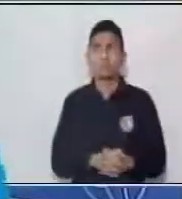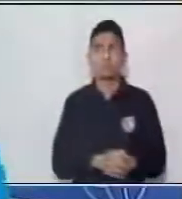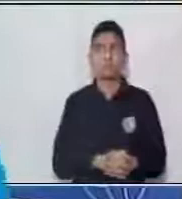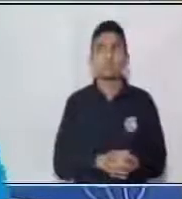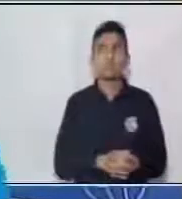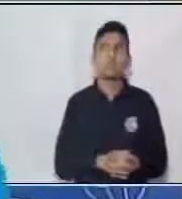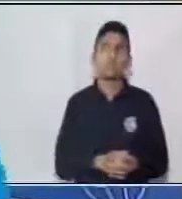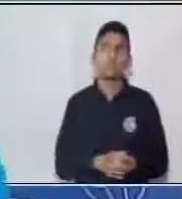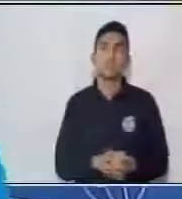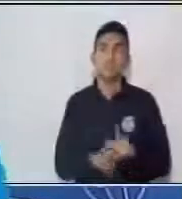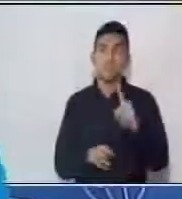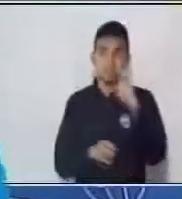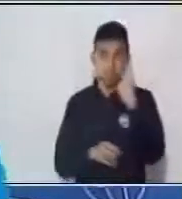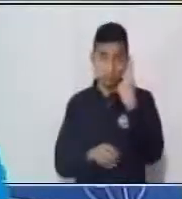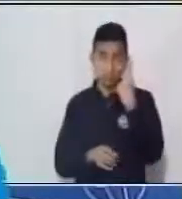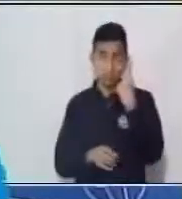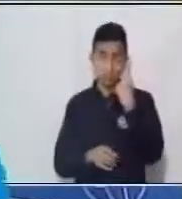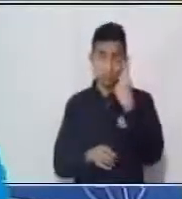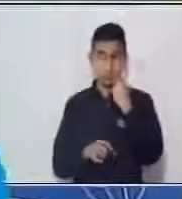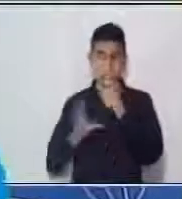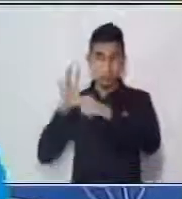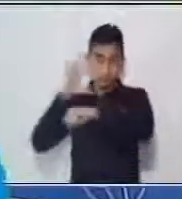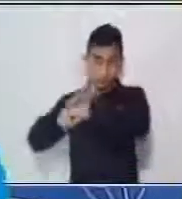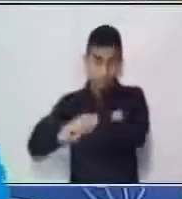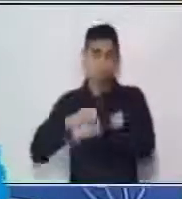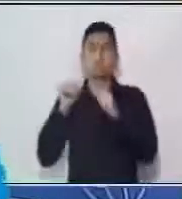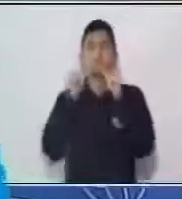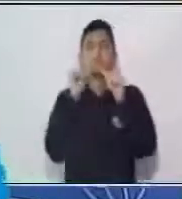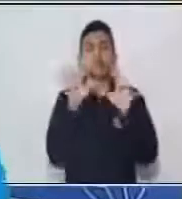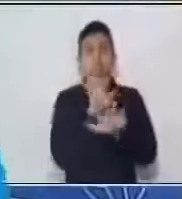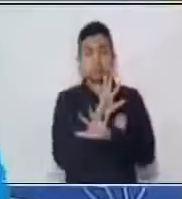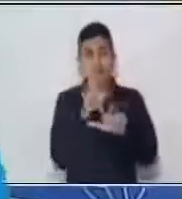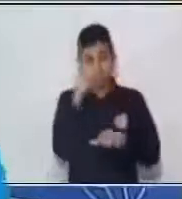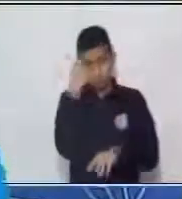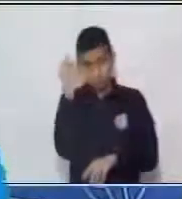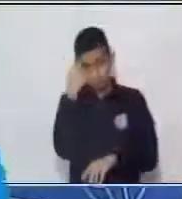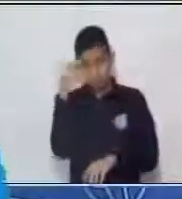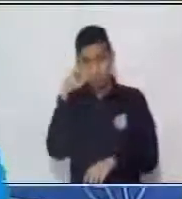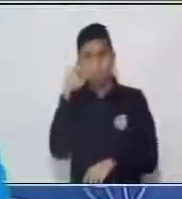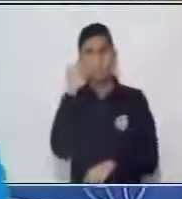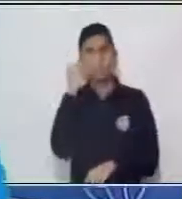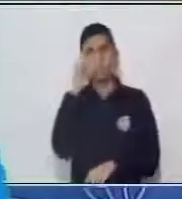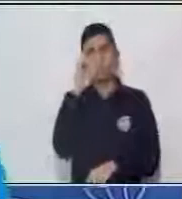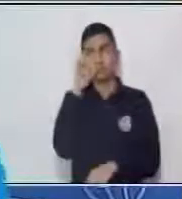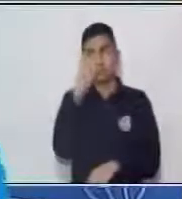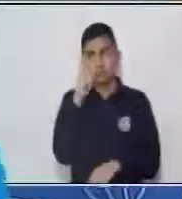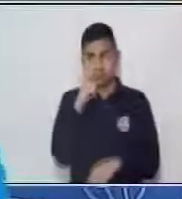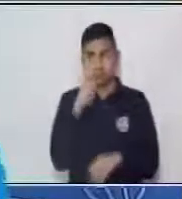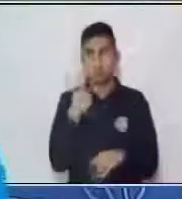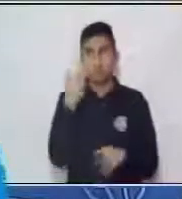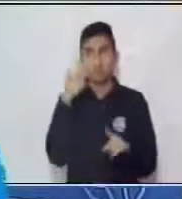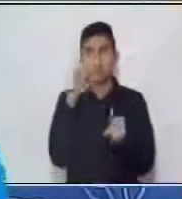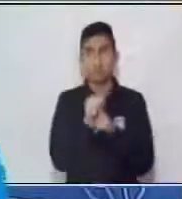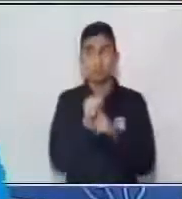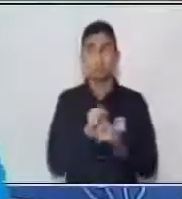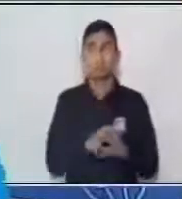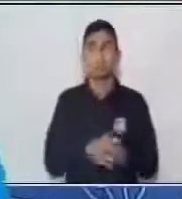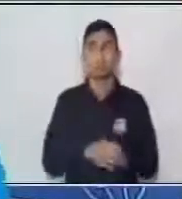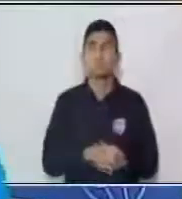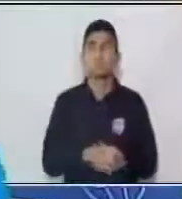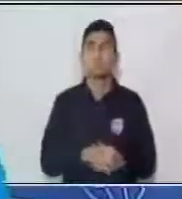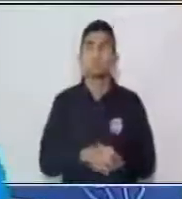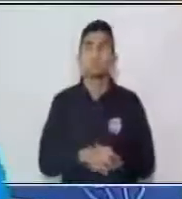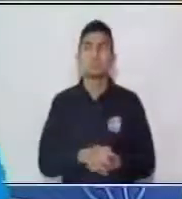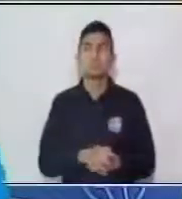Primero cazamos animales, luego trabajamos las pieles. En este caso, si te das cuenta, también faltaría un punto para